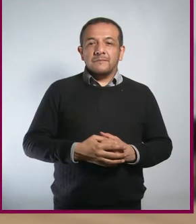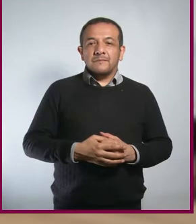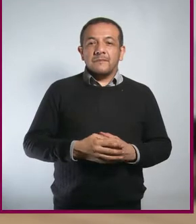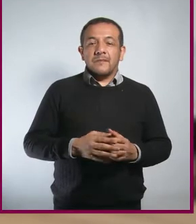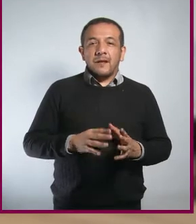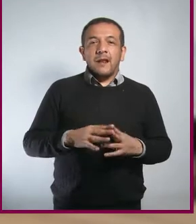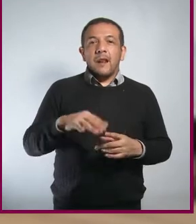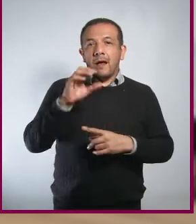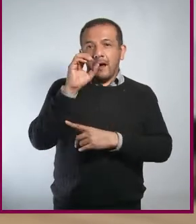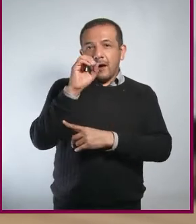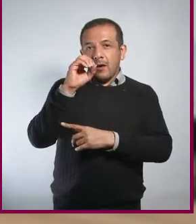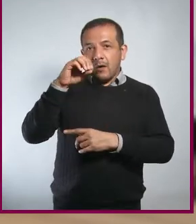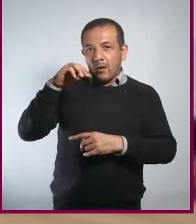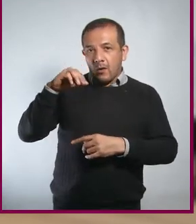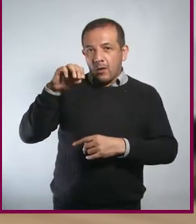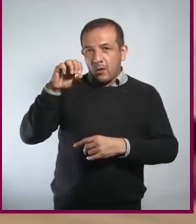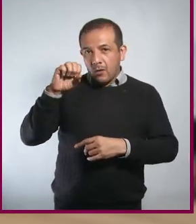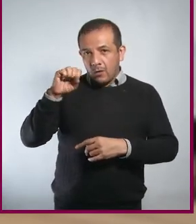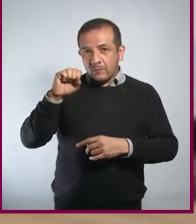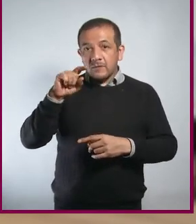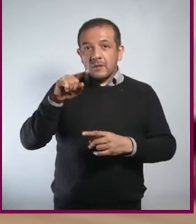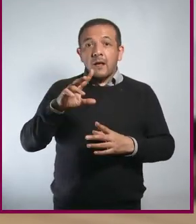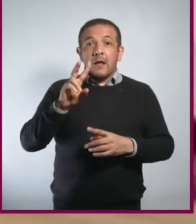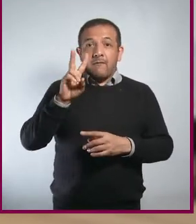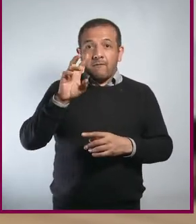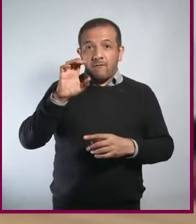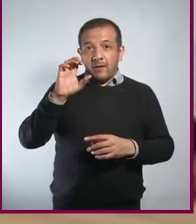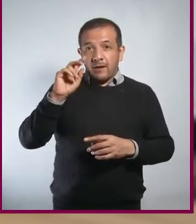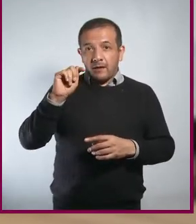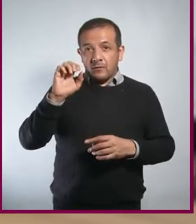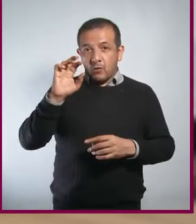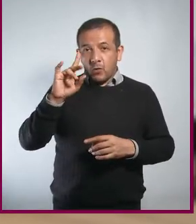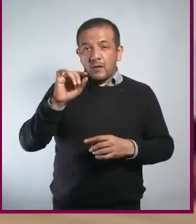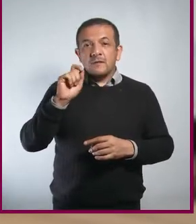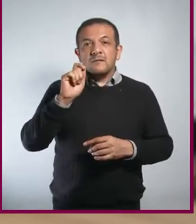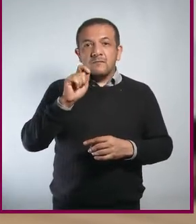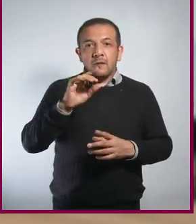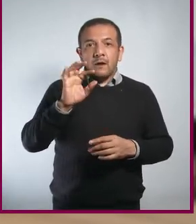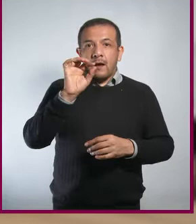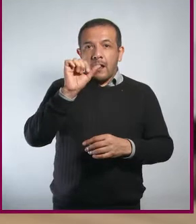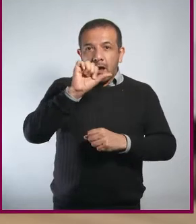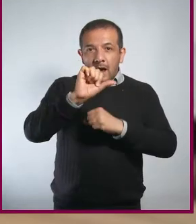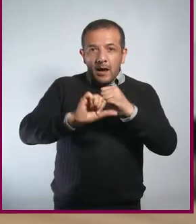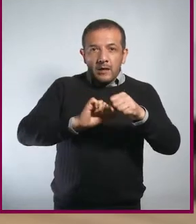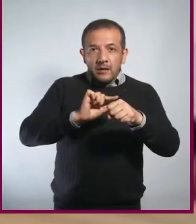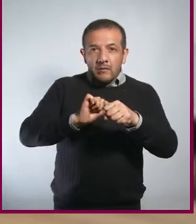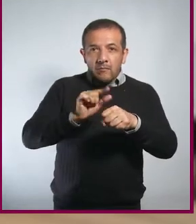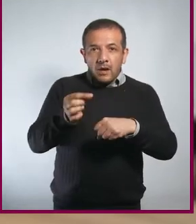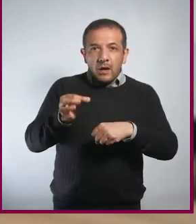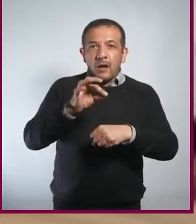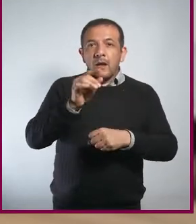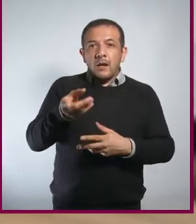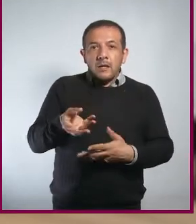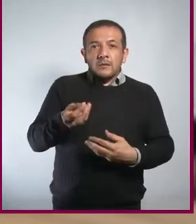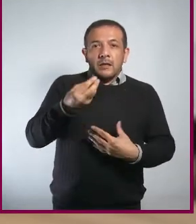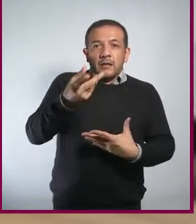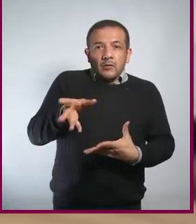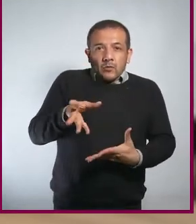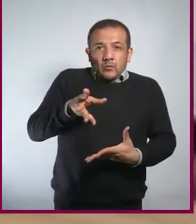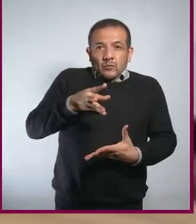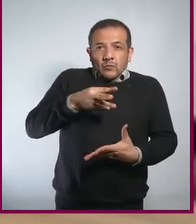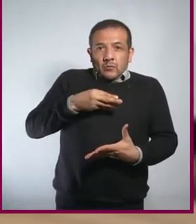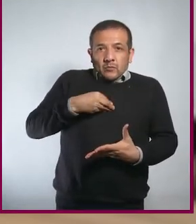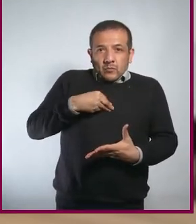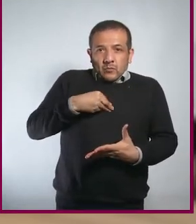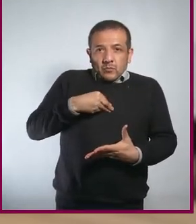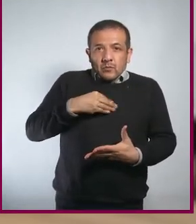La Organización Mundial de la Salud define a los vectores como aquellos animales que transmiten patógenos, entre ellos parásitos,